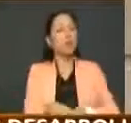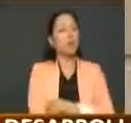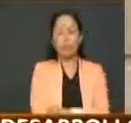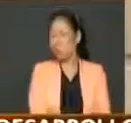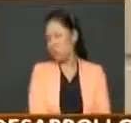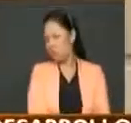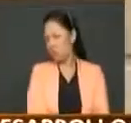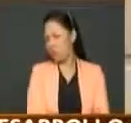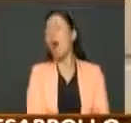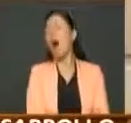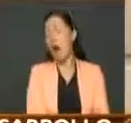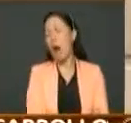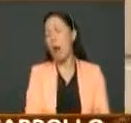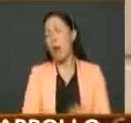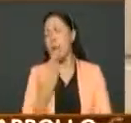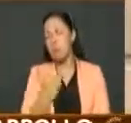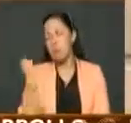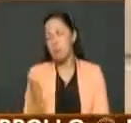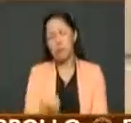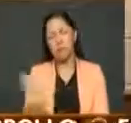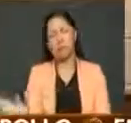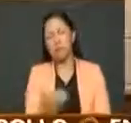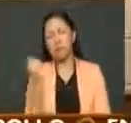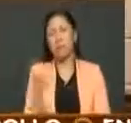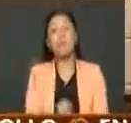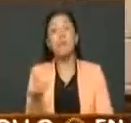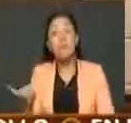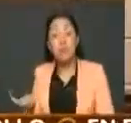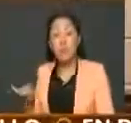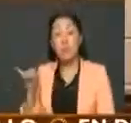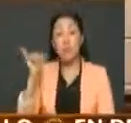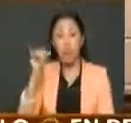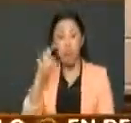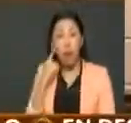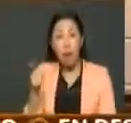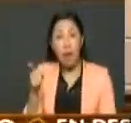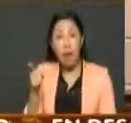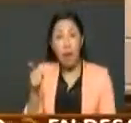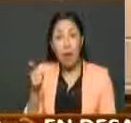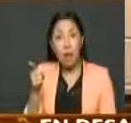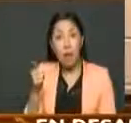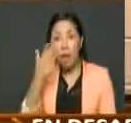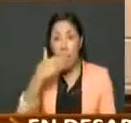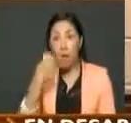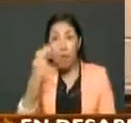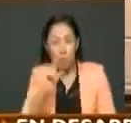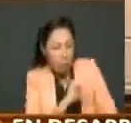de operaciones a una aeronave. Allí figura la matrícula